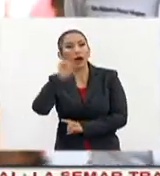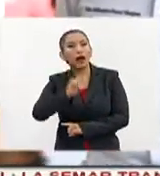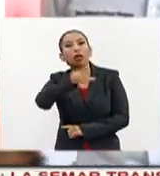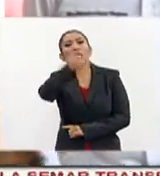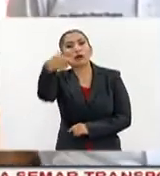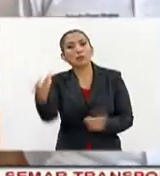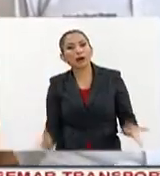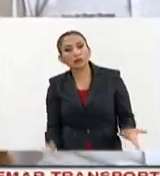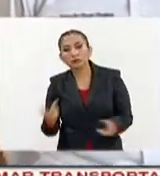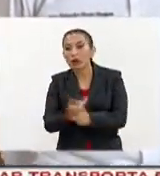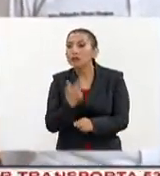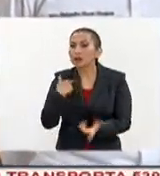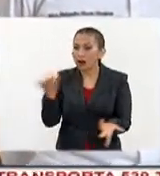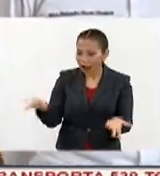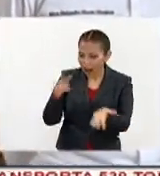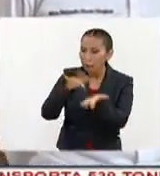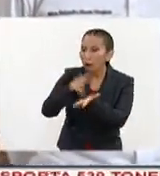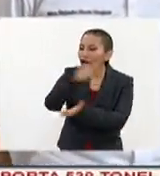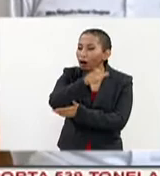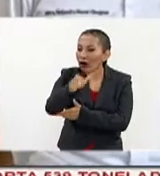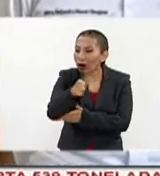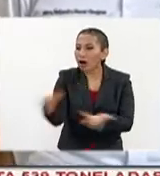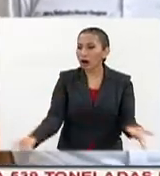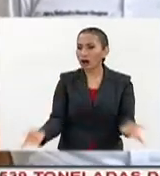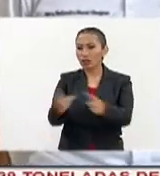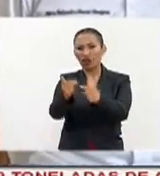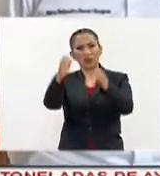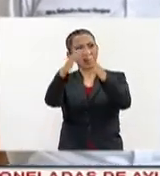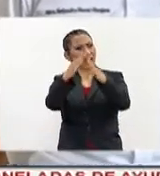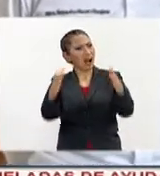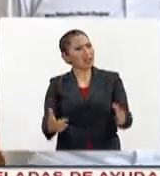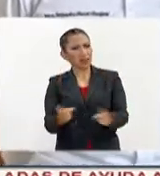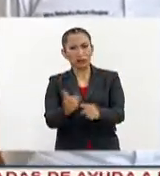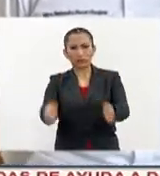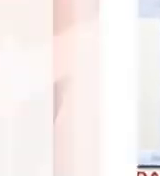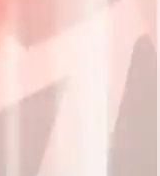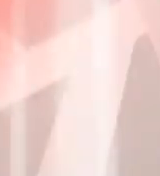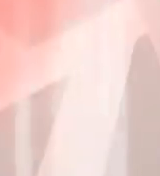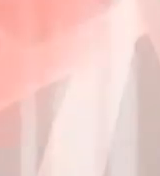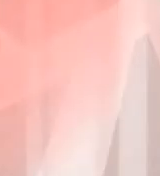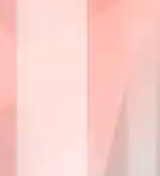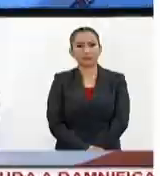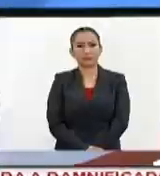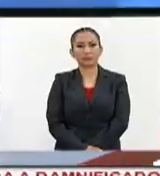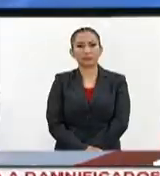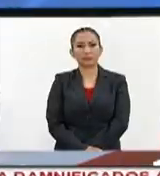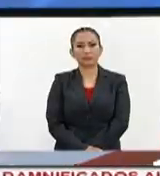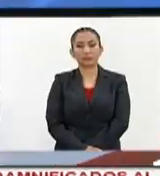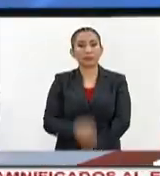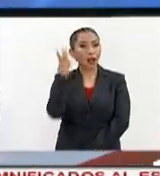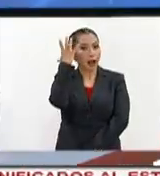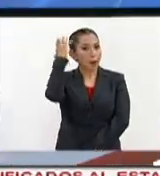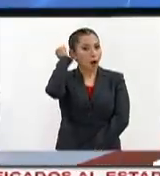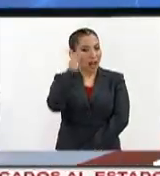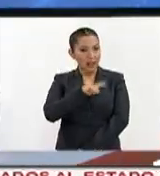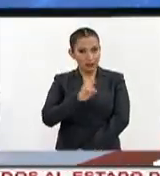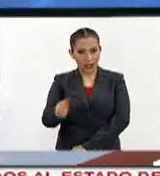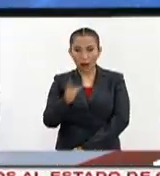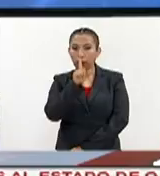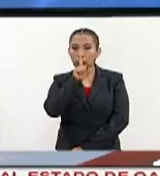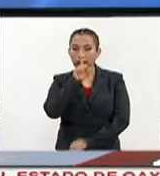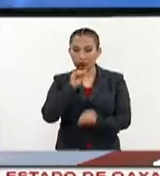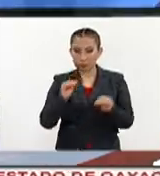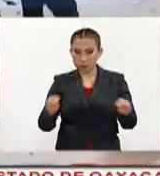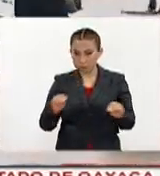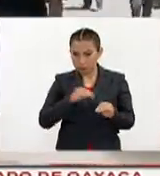mañana pues se les haya dado un apoyo económico y no haya vivienda reconstruida. En Morelos, luego de guardar un minuto